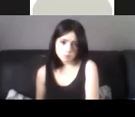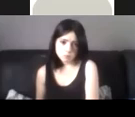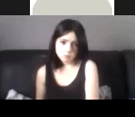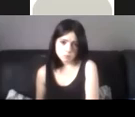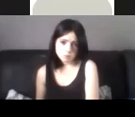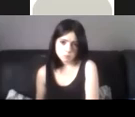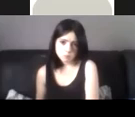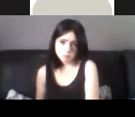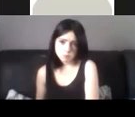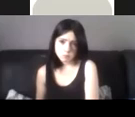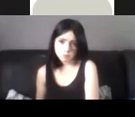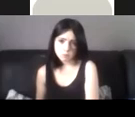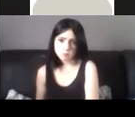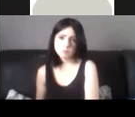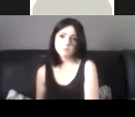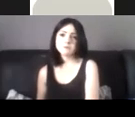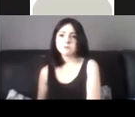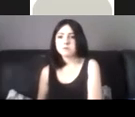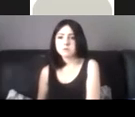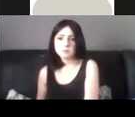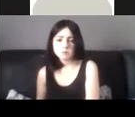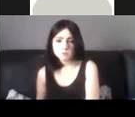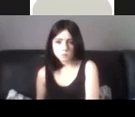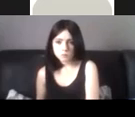al obtener, y en este caso, información contingente,